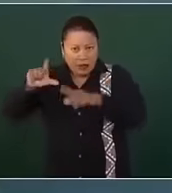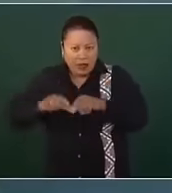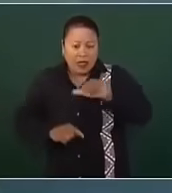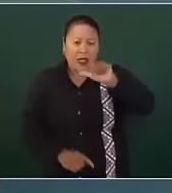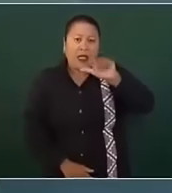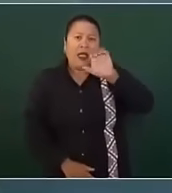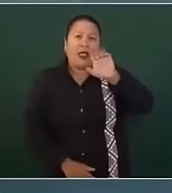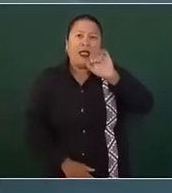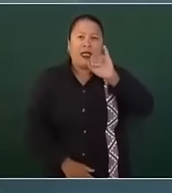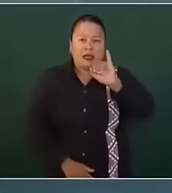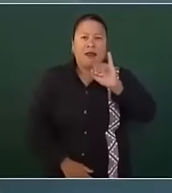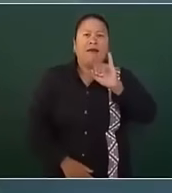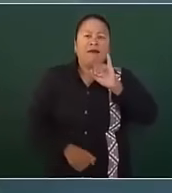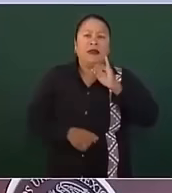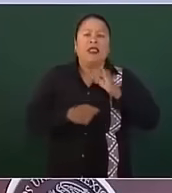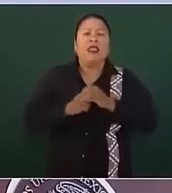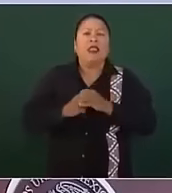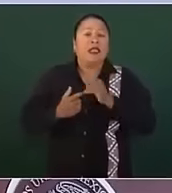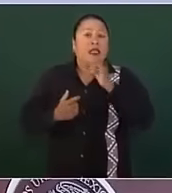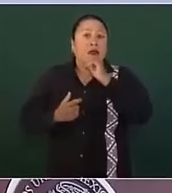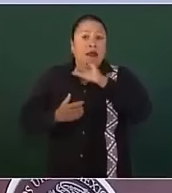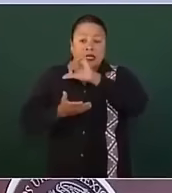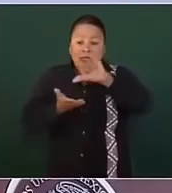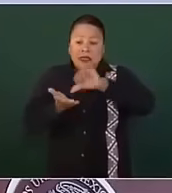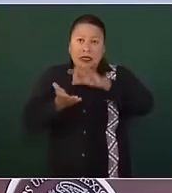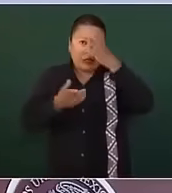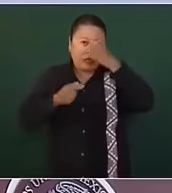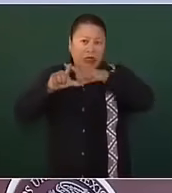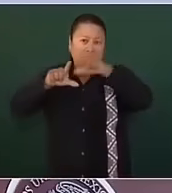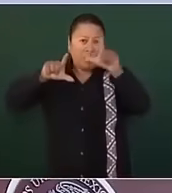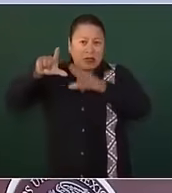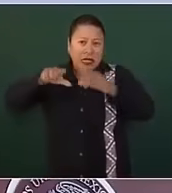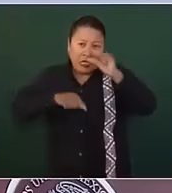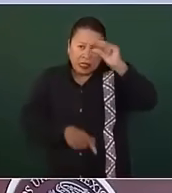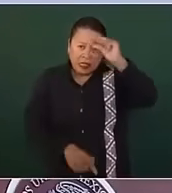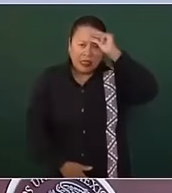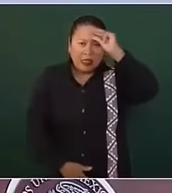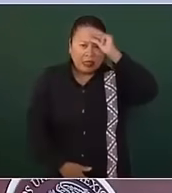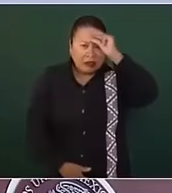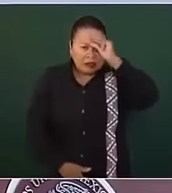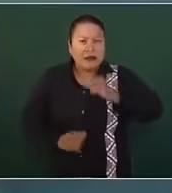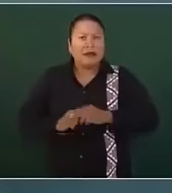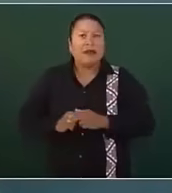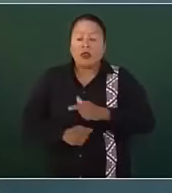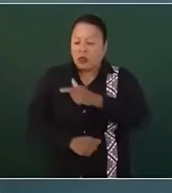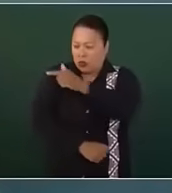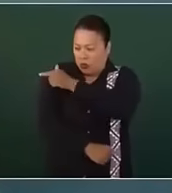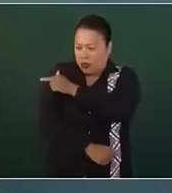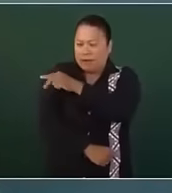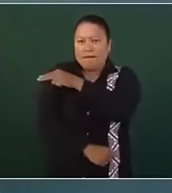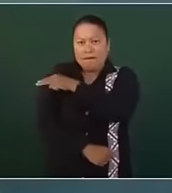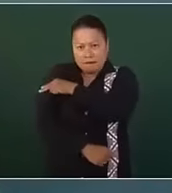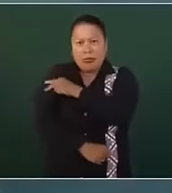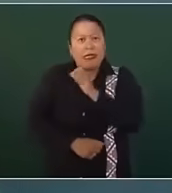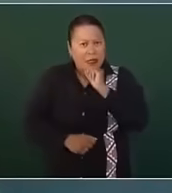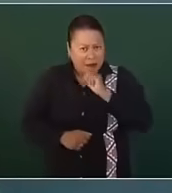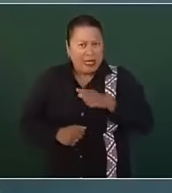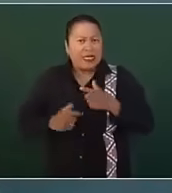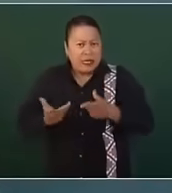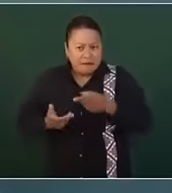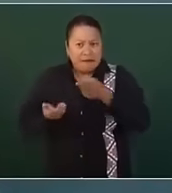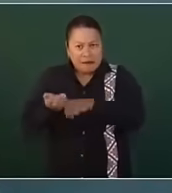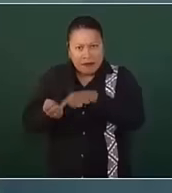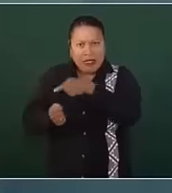Investigación Criminal, el Centro Nacional de Inteligencia, la Guardia Nacional, también con trabajos